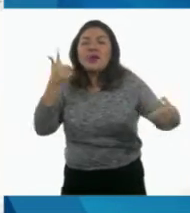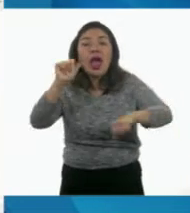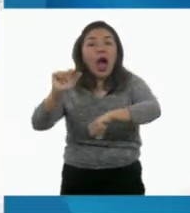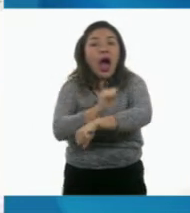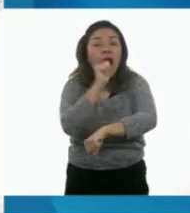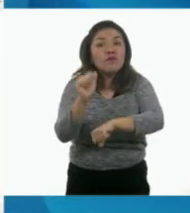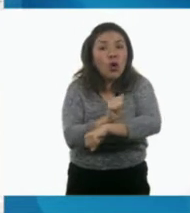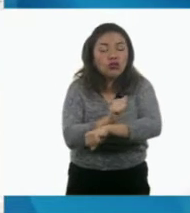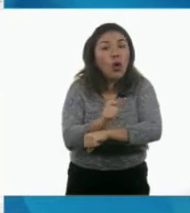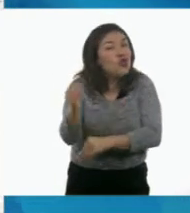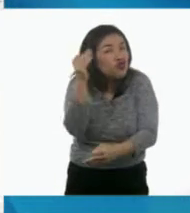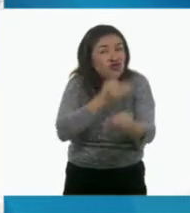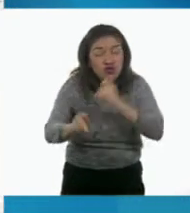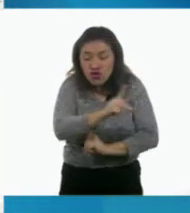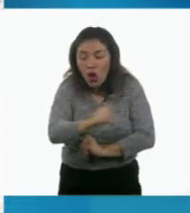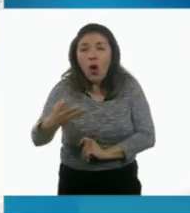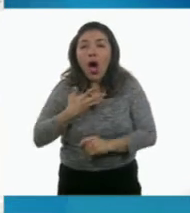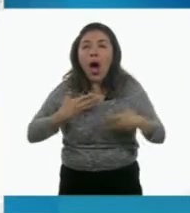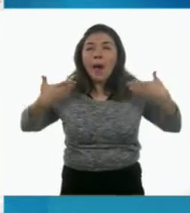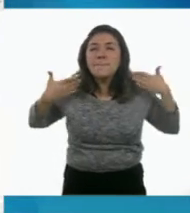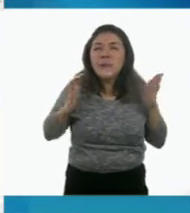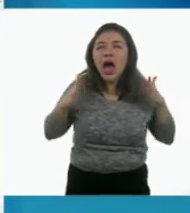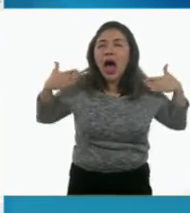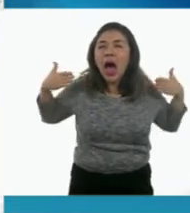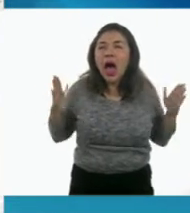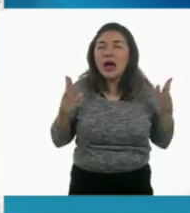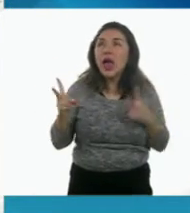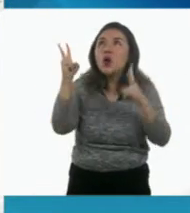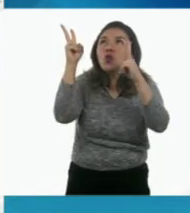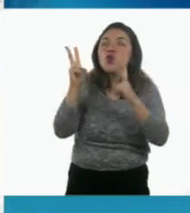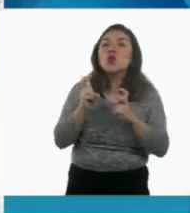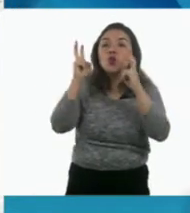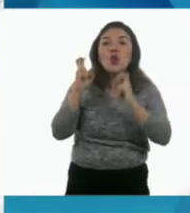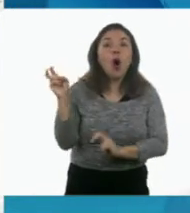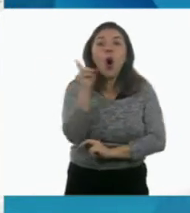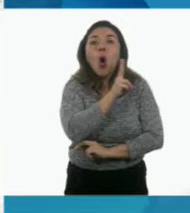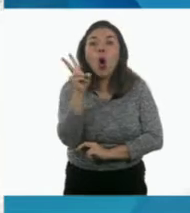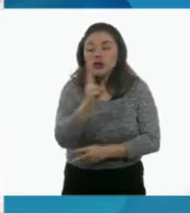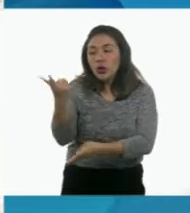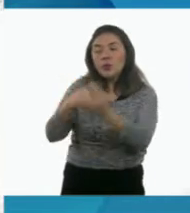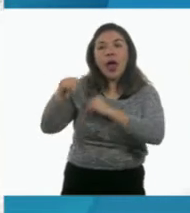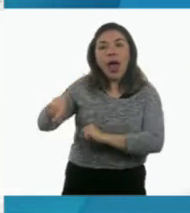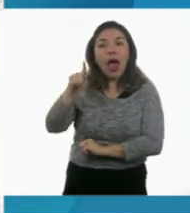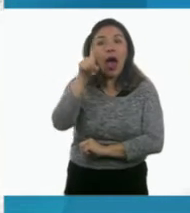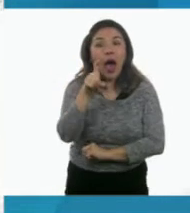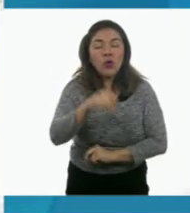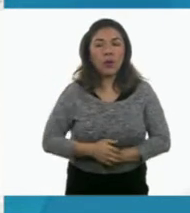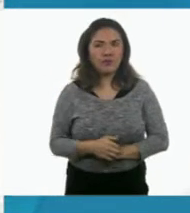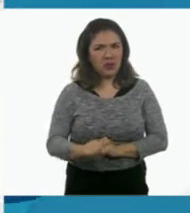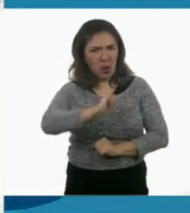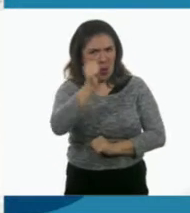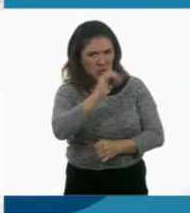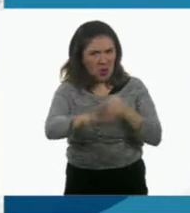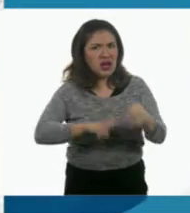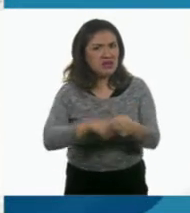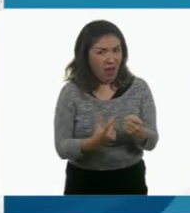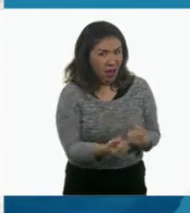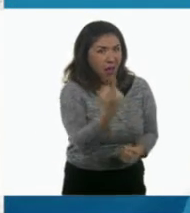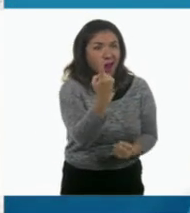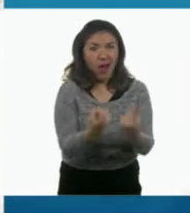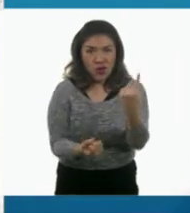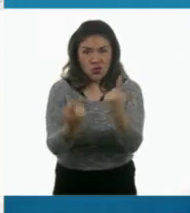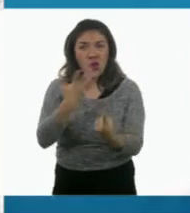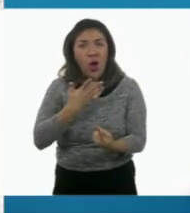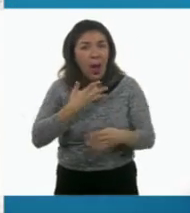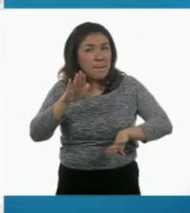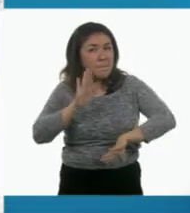respiran mediante branquias, que extraen el oxígeno del agua. Especies letales. Algunos de los